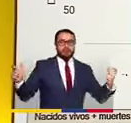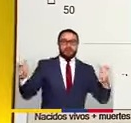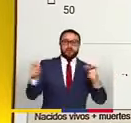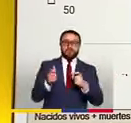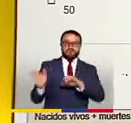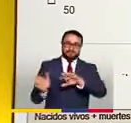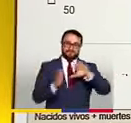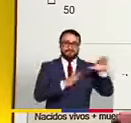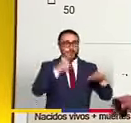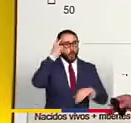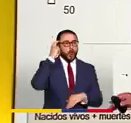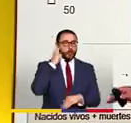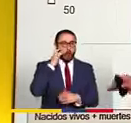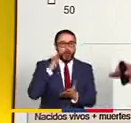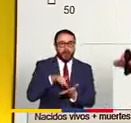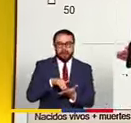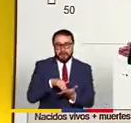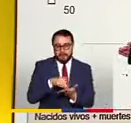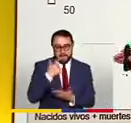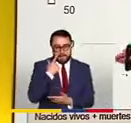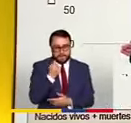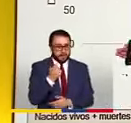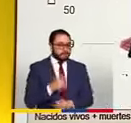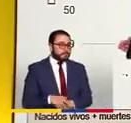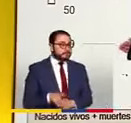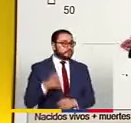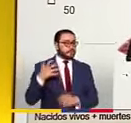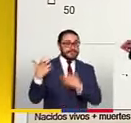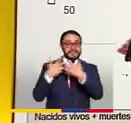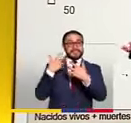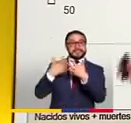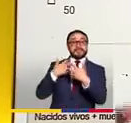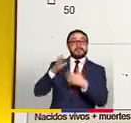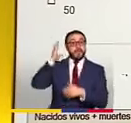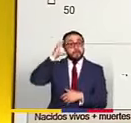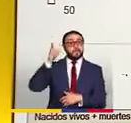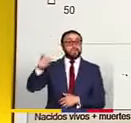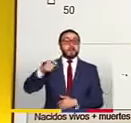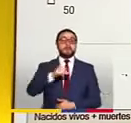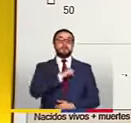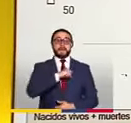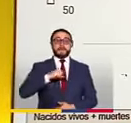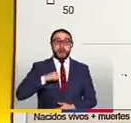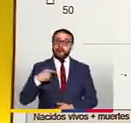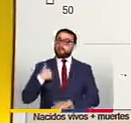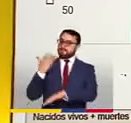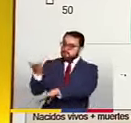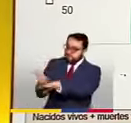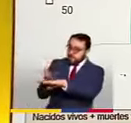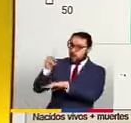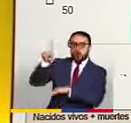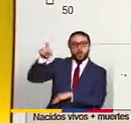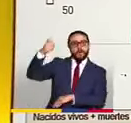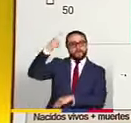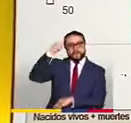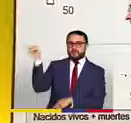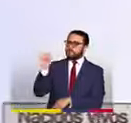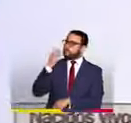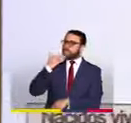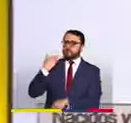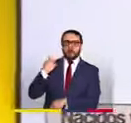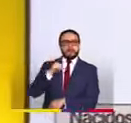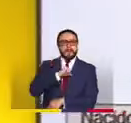más débil, tenemos un sistema privatizado y le he pedido a la gobernadora que